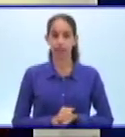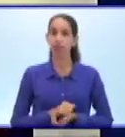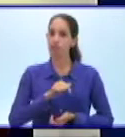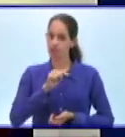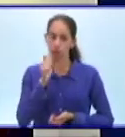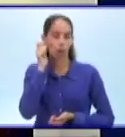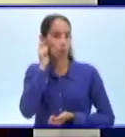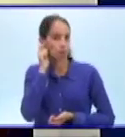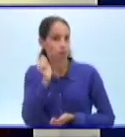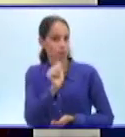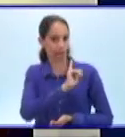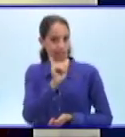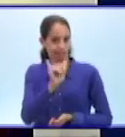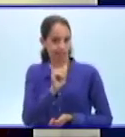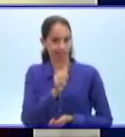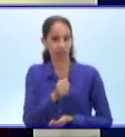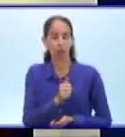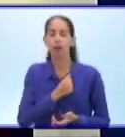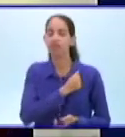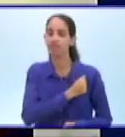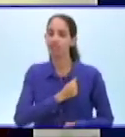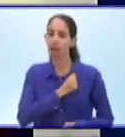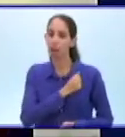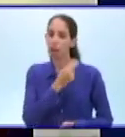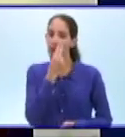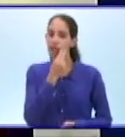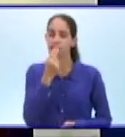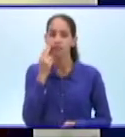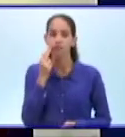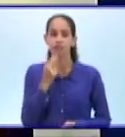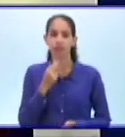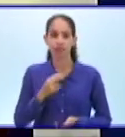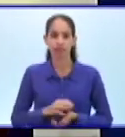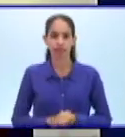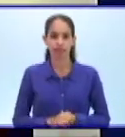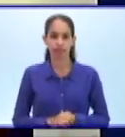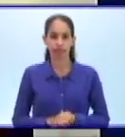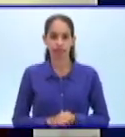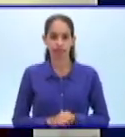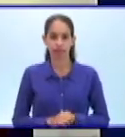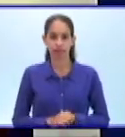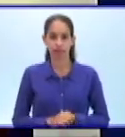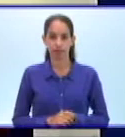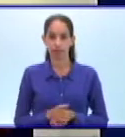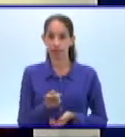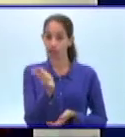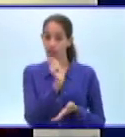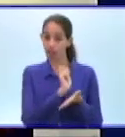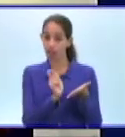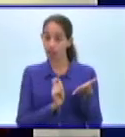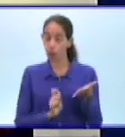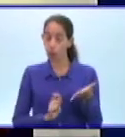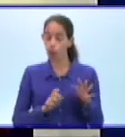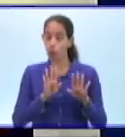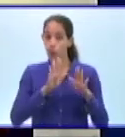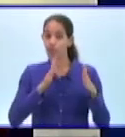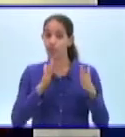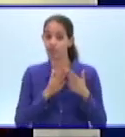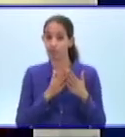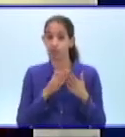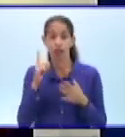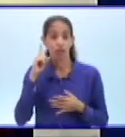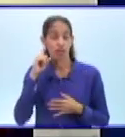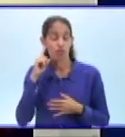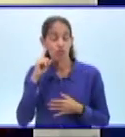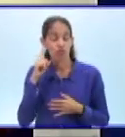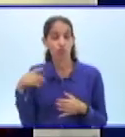corresponde. El material está elaborado por la periodista Indira Román, es de